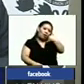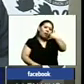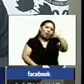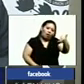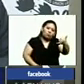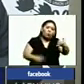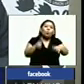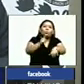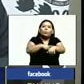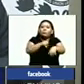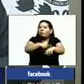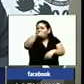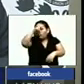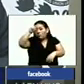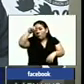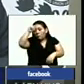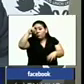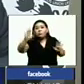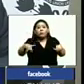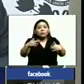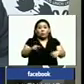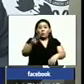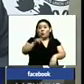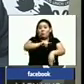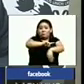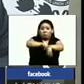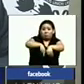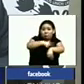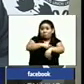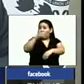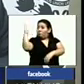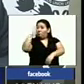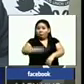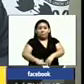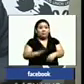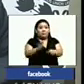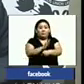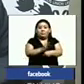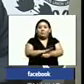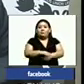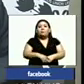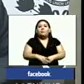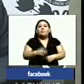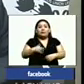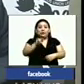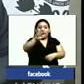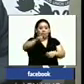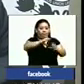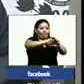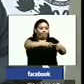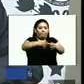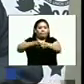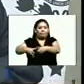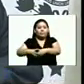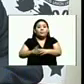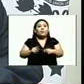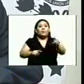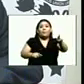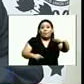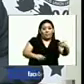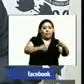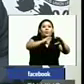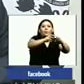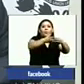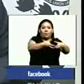turno vamos a tener? Vamos a tener 24-7 Tenemos tres equipos de trabajadores El primer